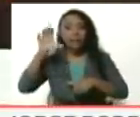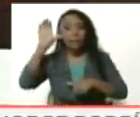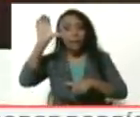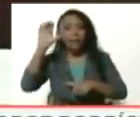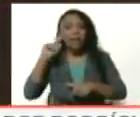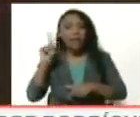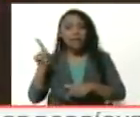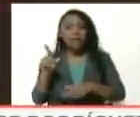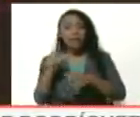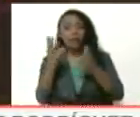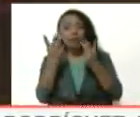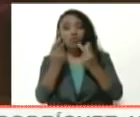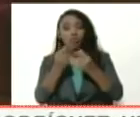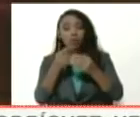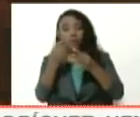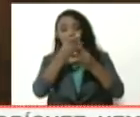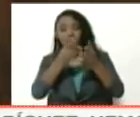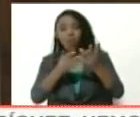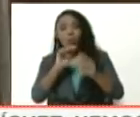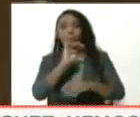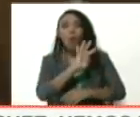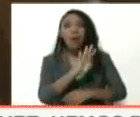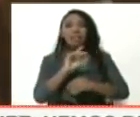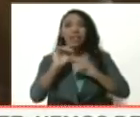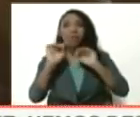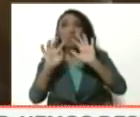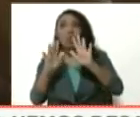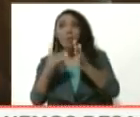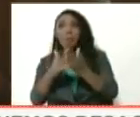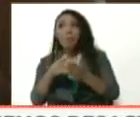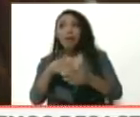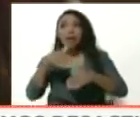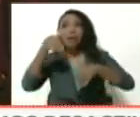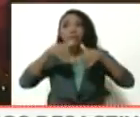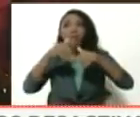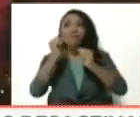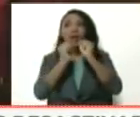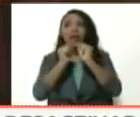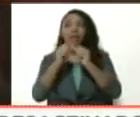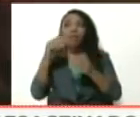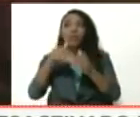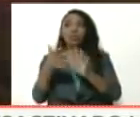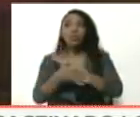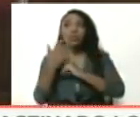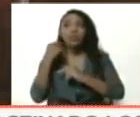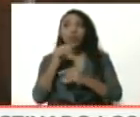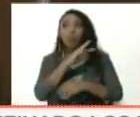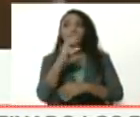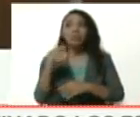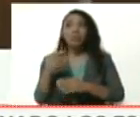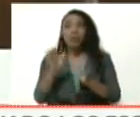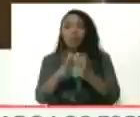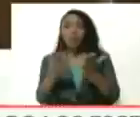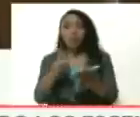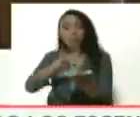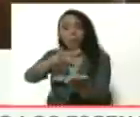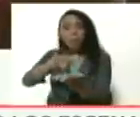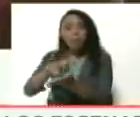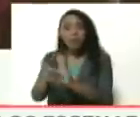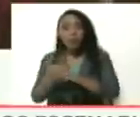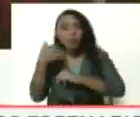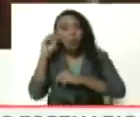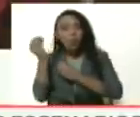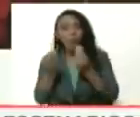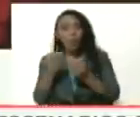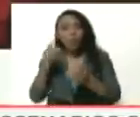las cifras que detalló, más de 49.000 máquinas de votación, 400 boletas electrónicas y 500 computadores del